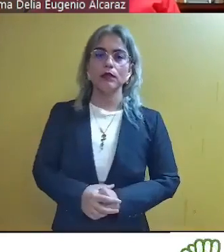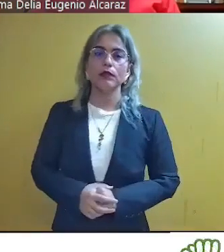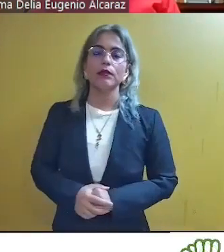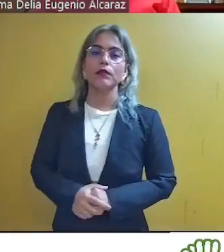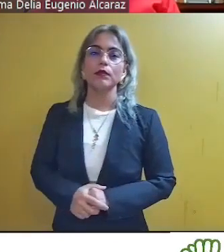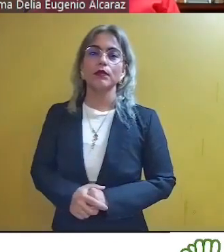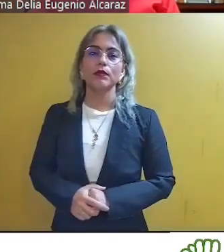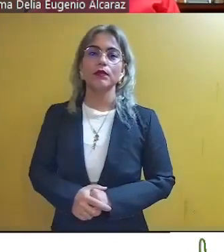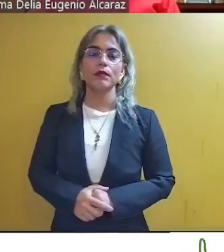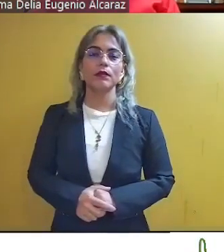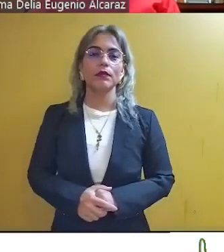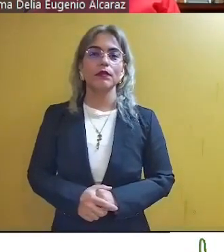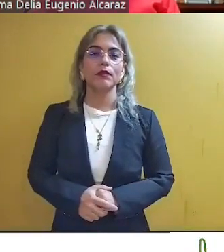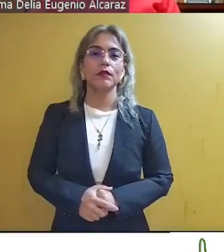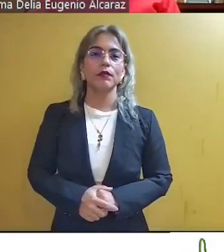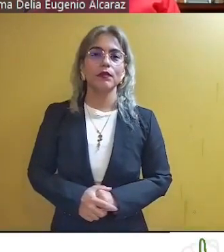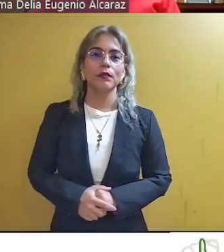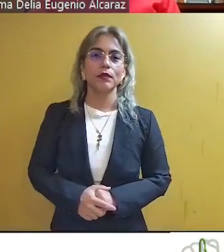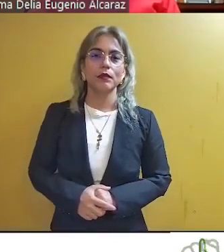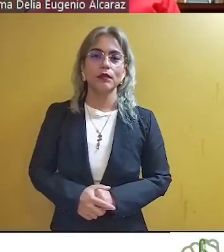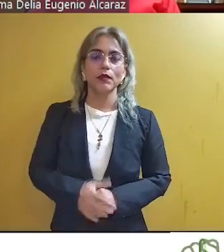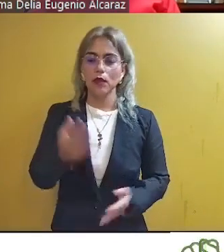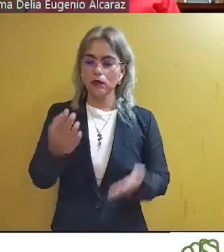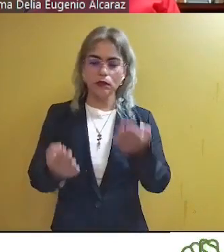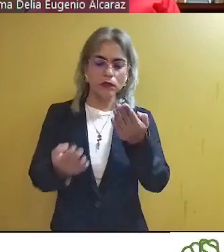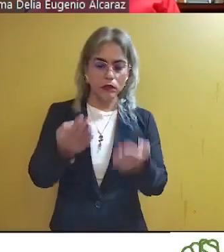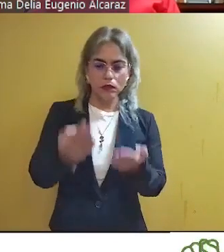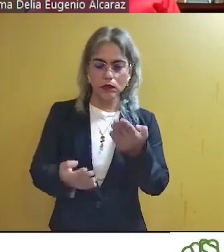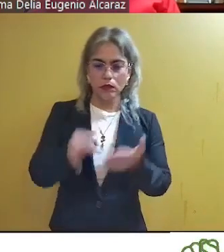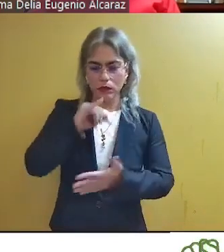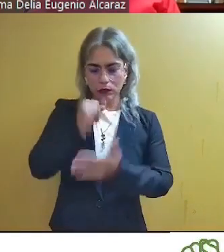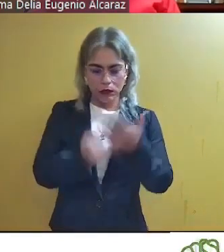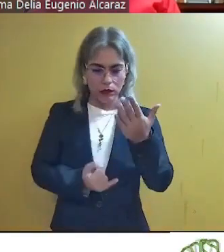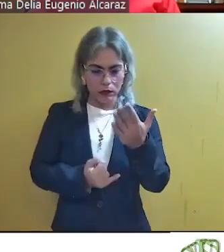Aduce también que indebidamente se valoró el informe o dictamen tesonal